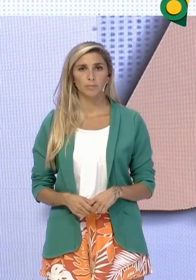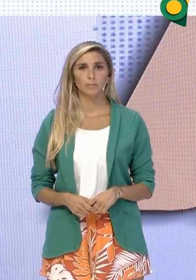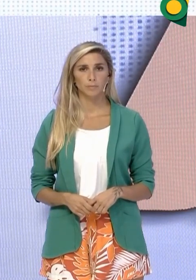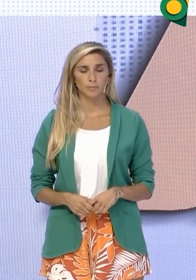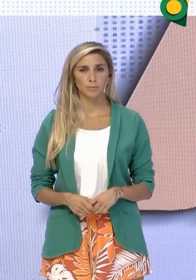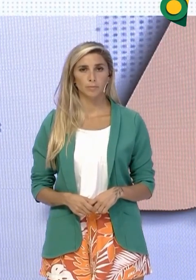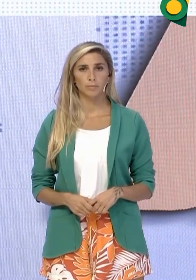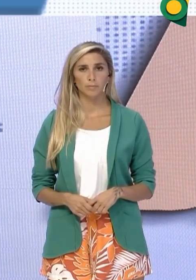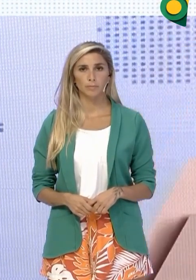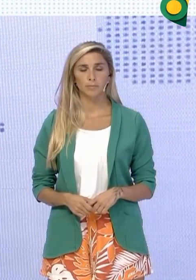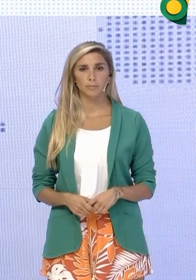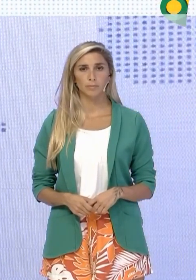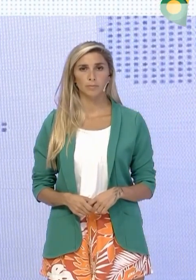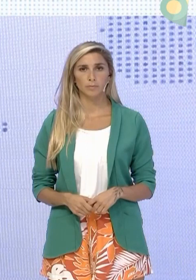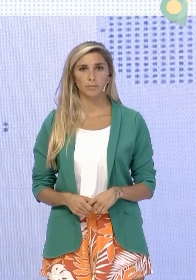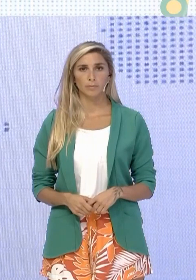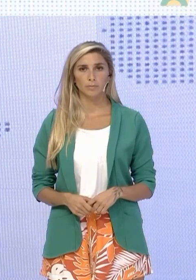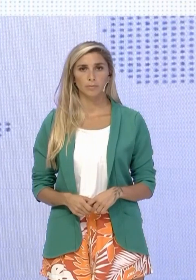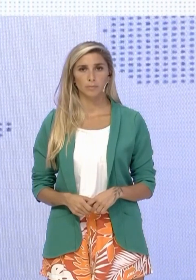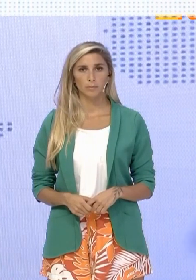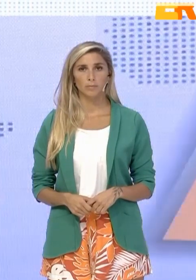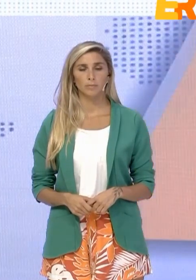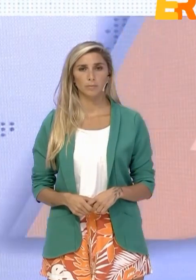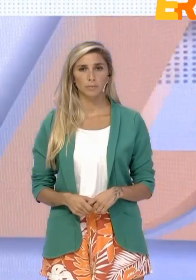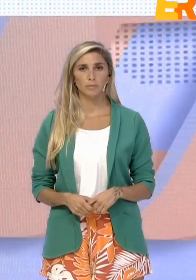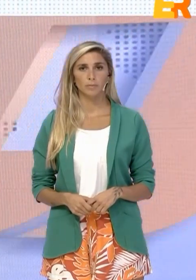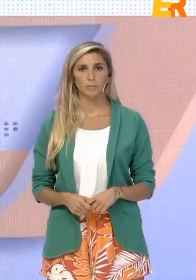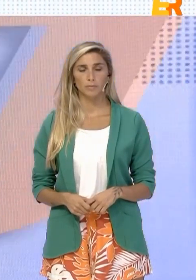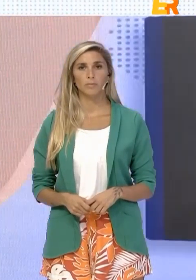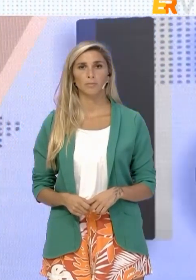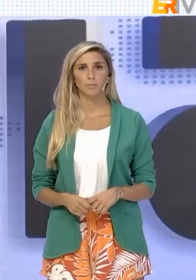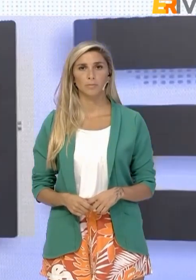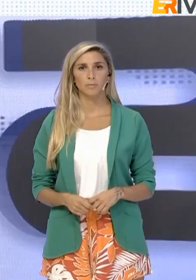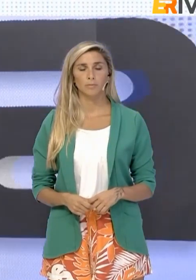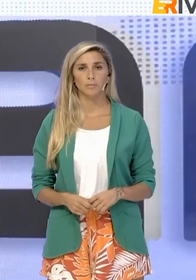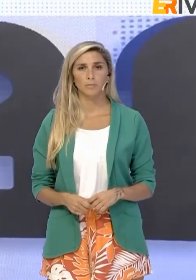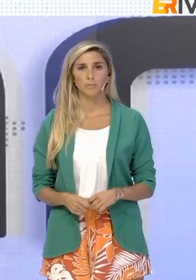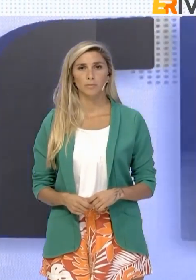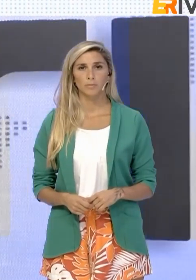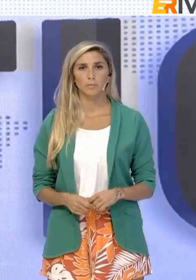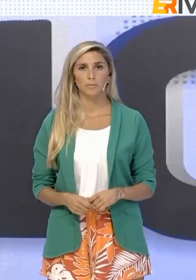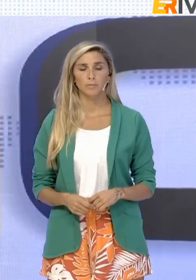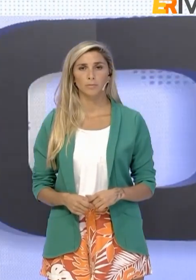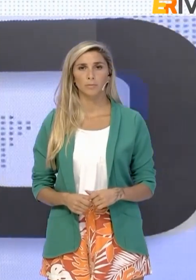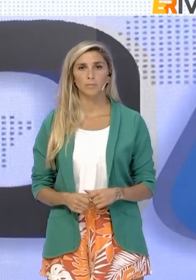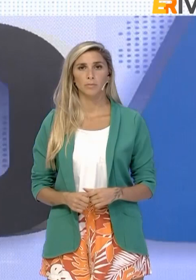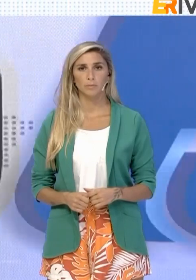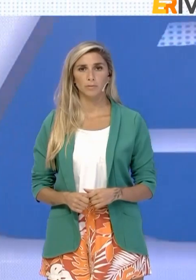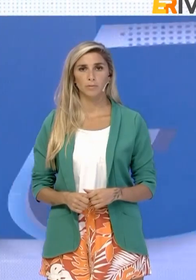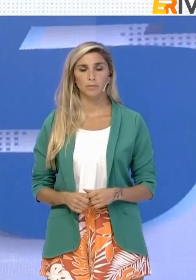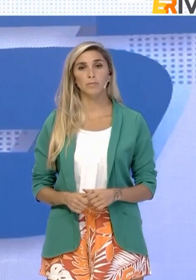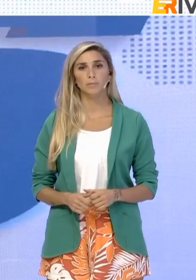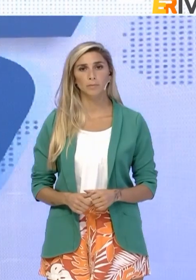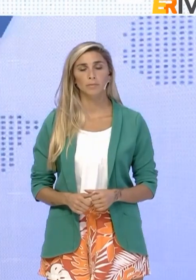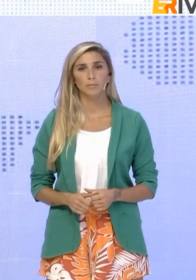casa. Por eso, frente al engaño, uno tiene que estar un poquito ahí, resumo de cómo opera, ¿no es